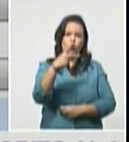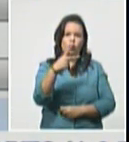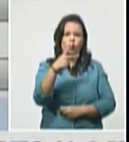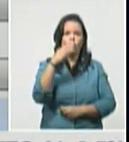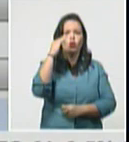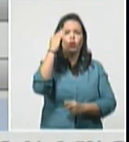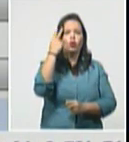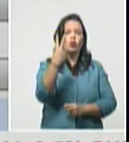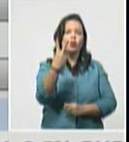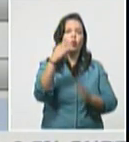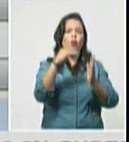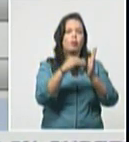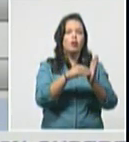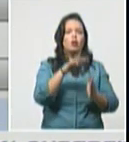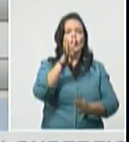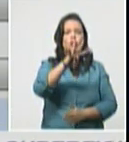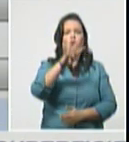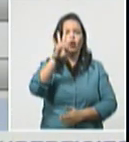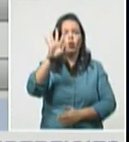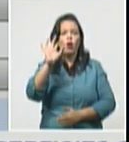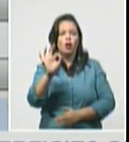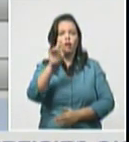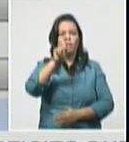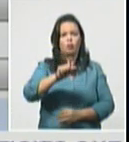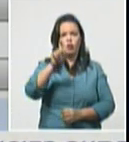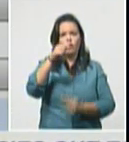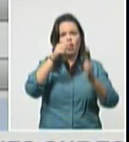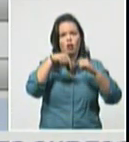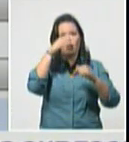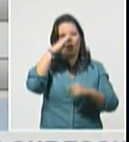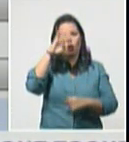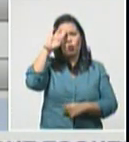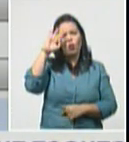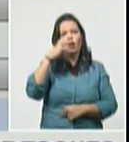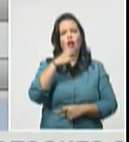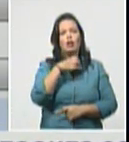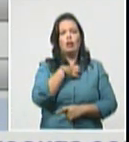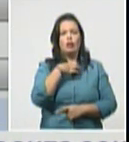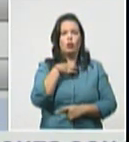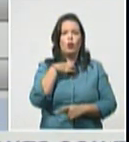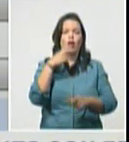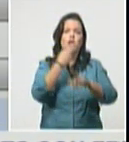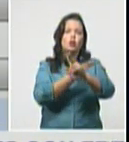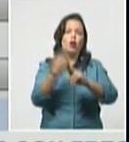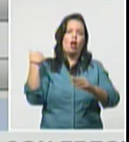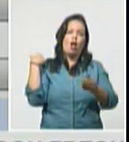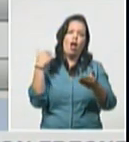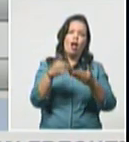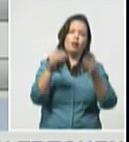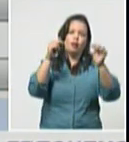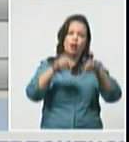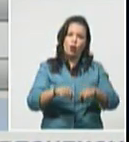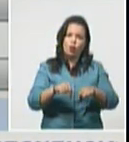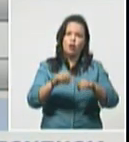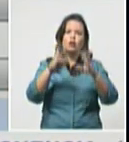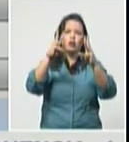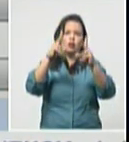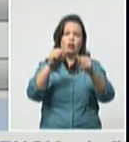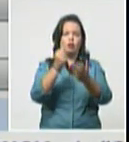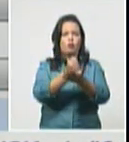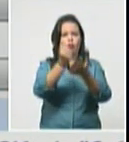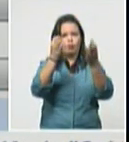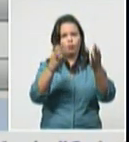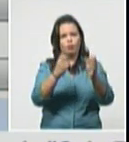2.440 personas que en nuestro país se han diagnosticado con la COVID-19. Como